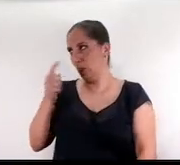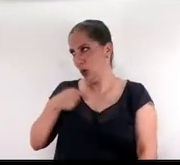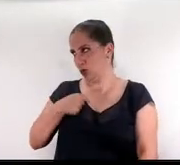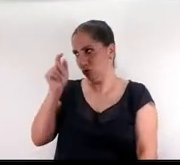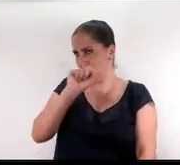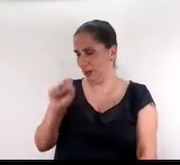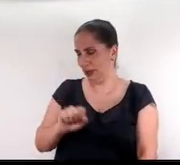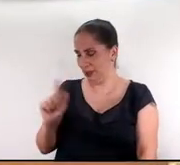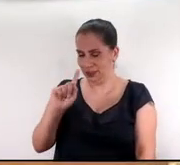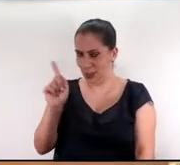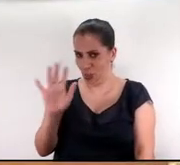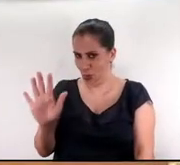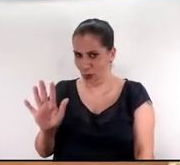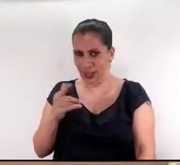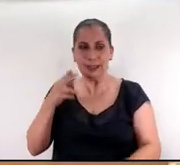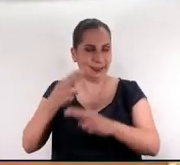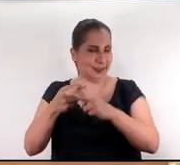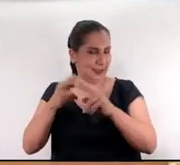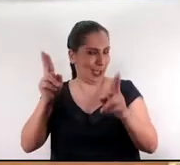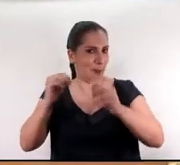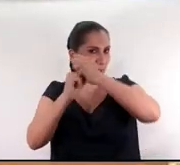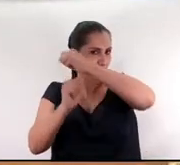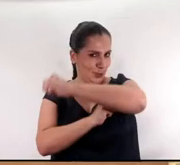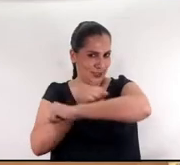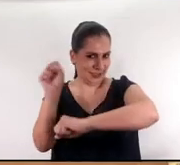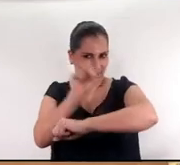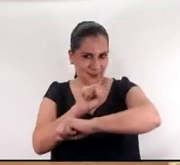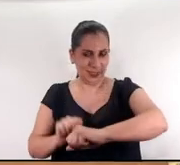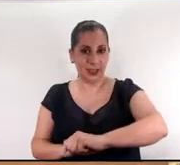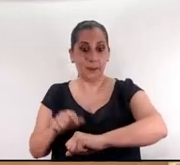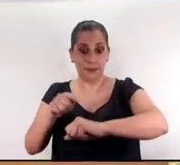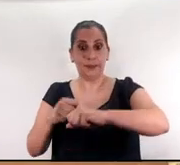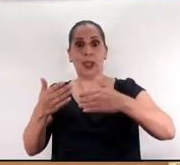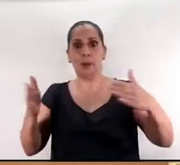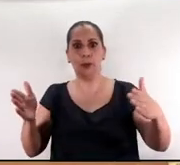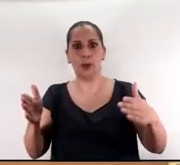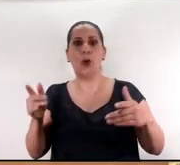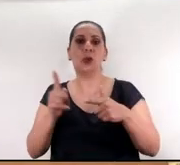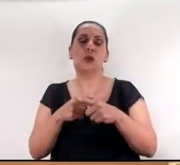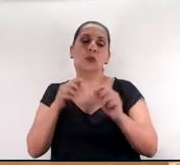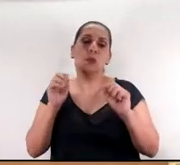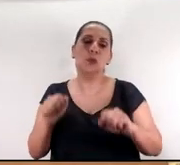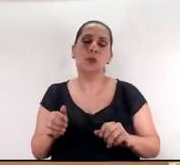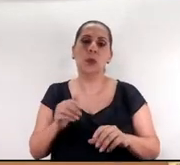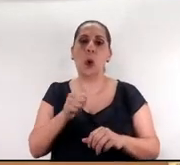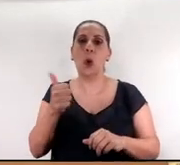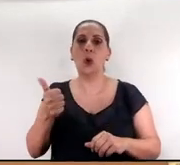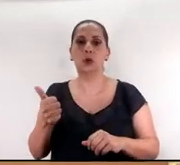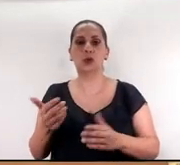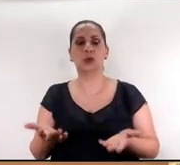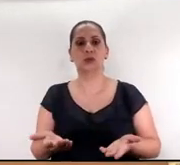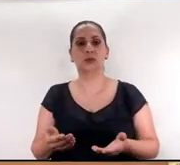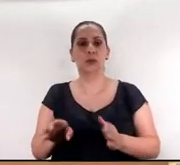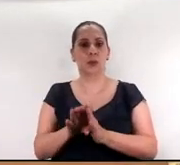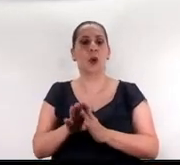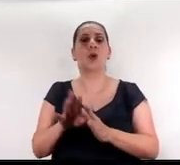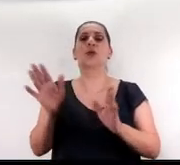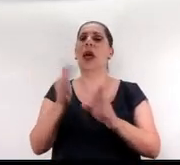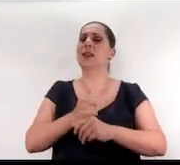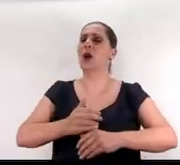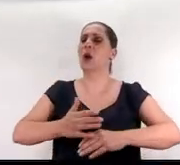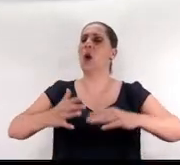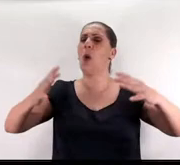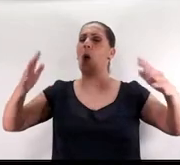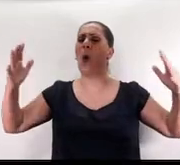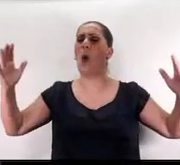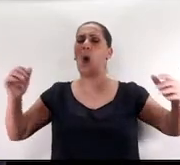porque así se lo conoce. Bueno, en ese caso, usted se pasa, se hace la gran obra del puente,